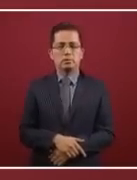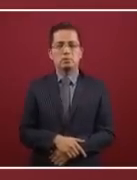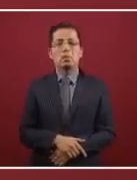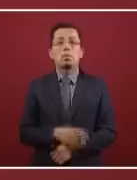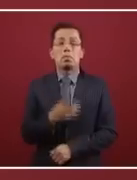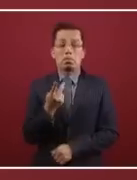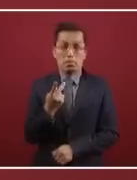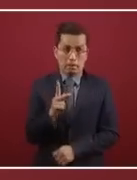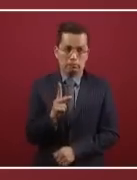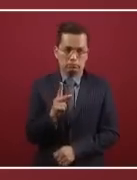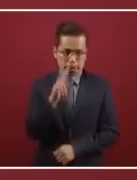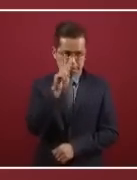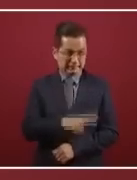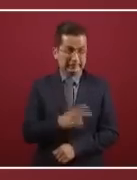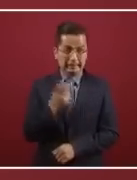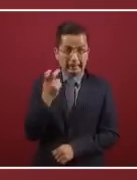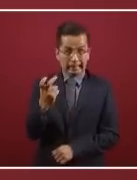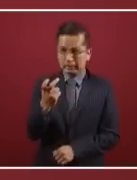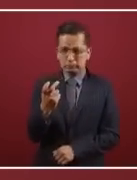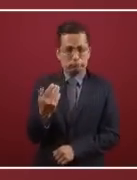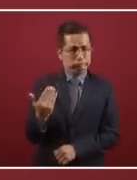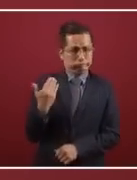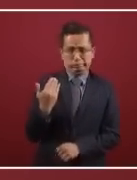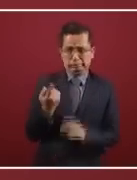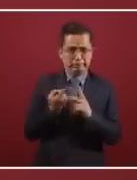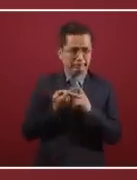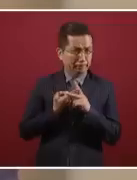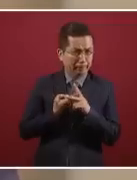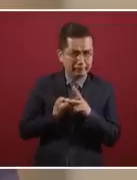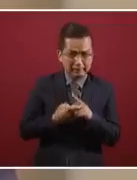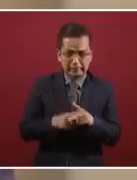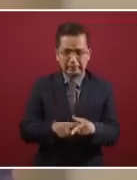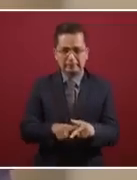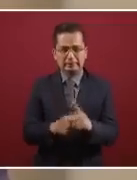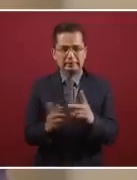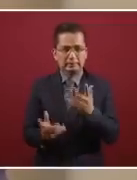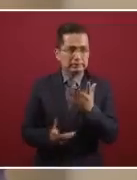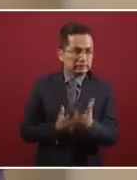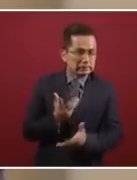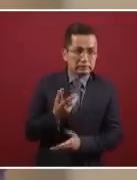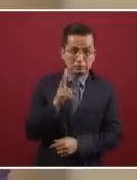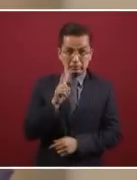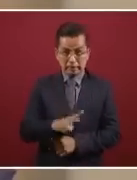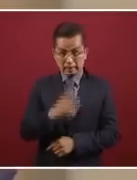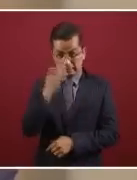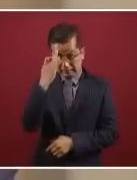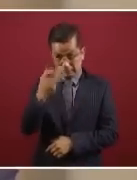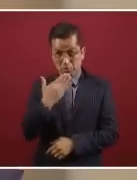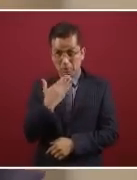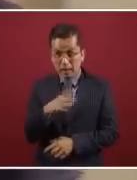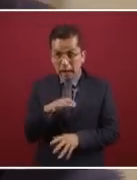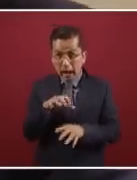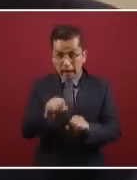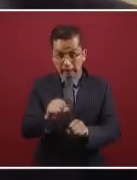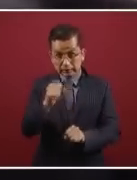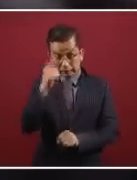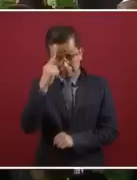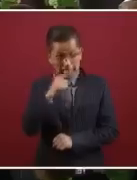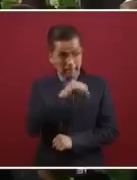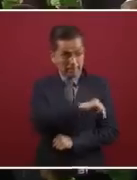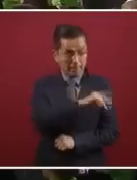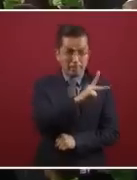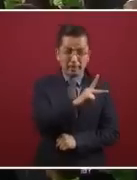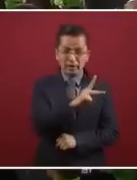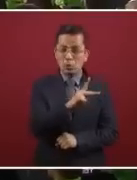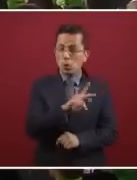estamos iniciando en este proceso y no les dio tiempo a los ministerios